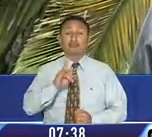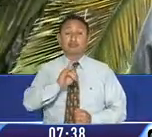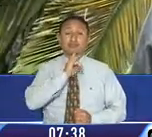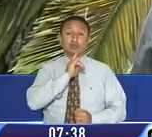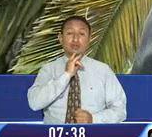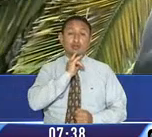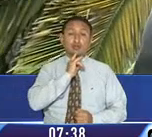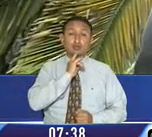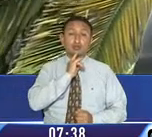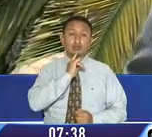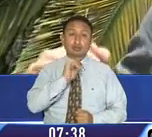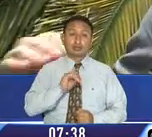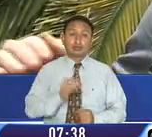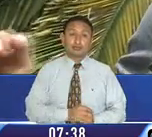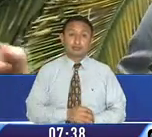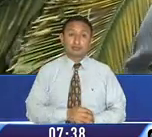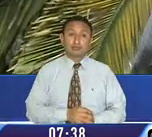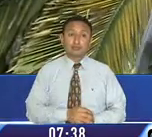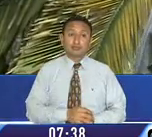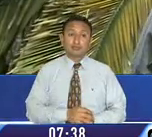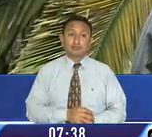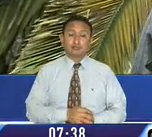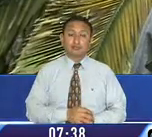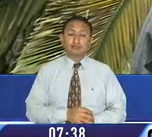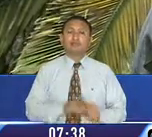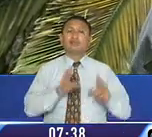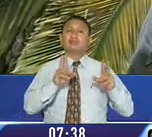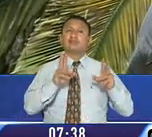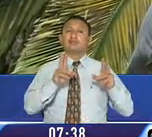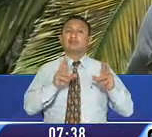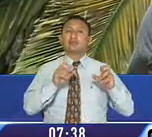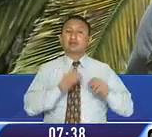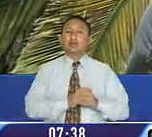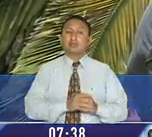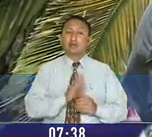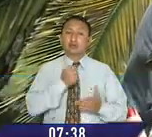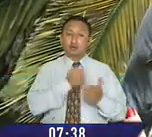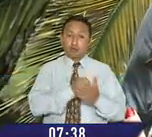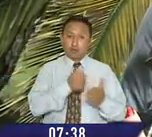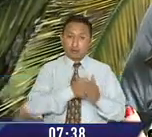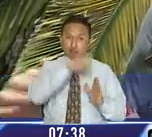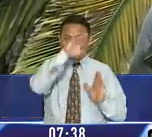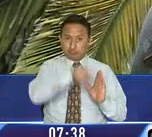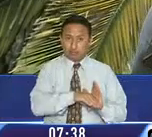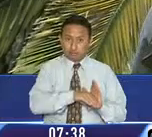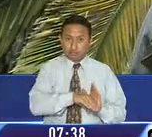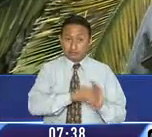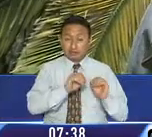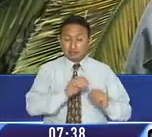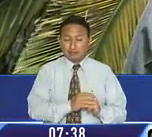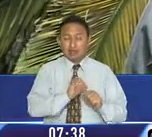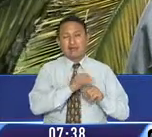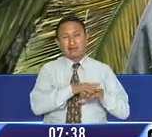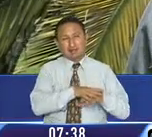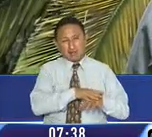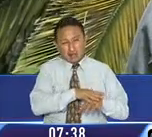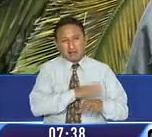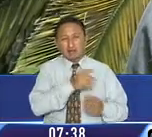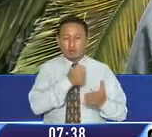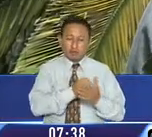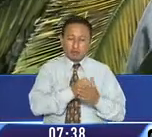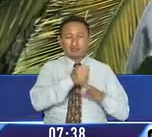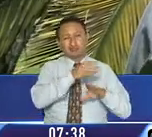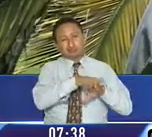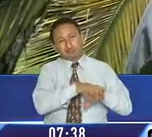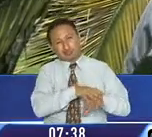una desaceleración básicamente en términos de consumo. Sigue creciendo, pero a menor ritmo.